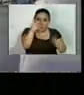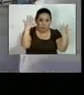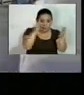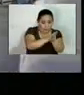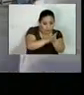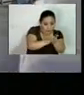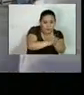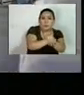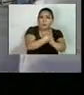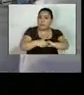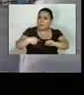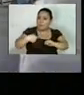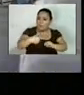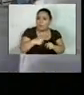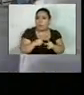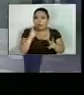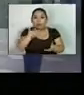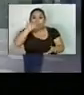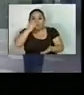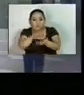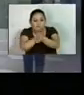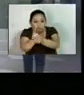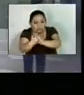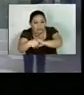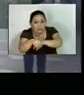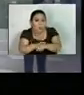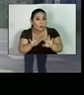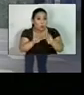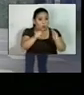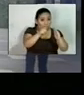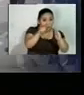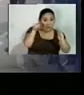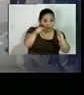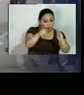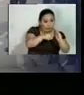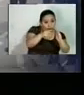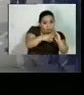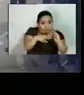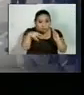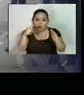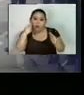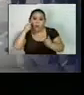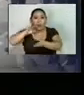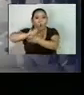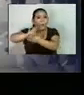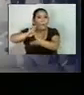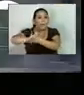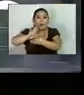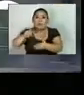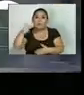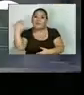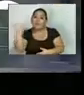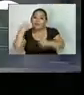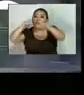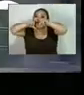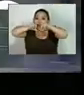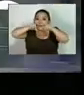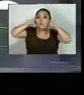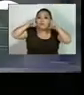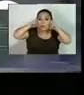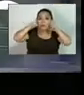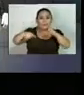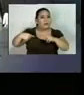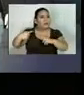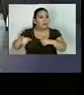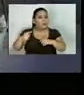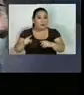manos constantemente, utilice el alcohol gel, y cuando salga a realizar las compras, no olvide su mascarilla y practicar